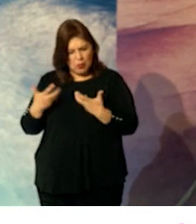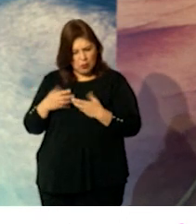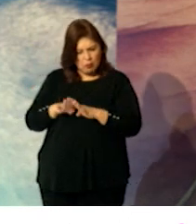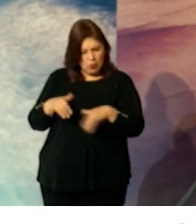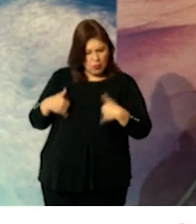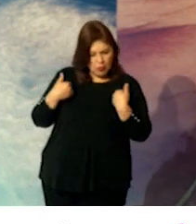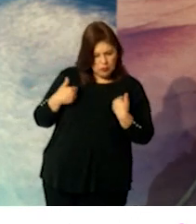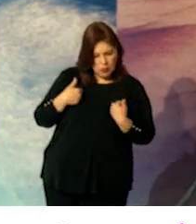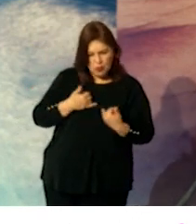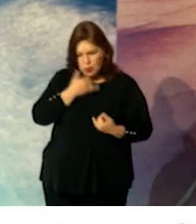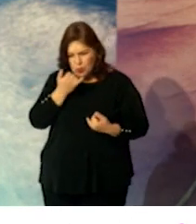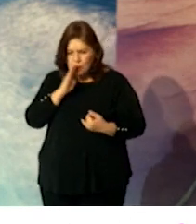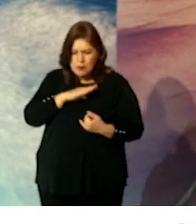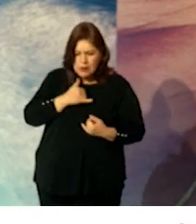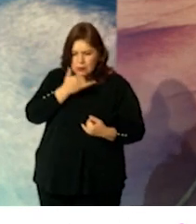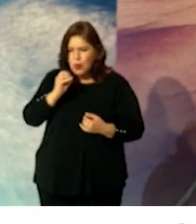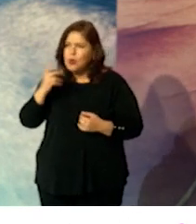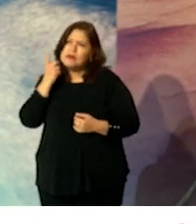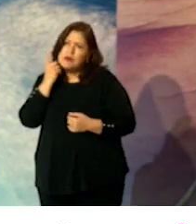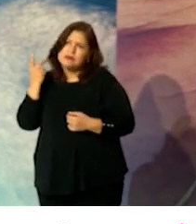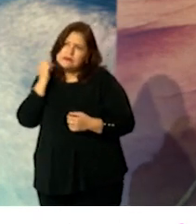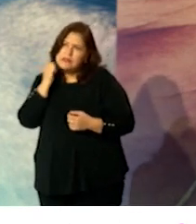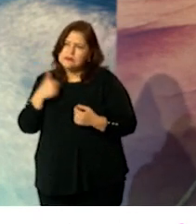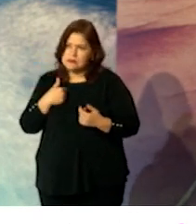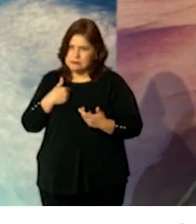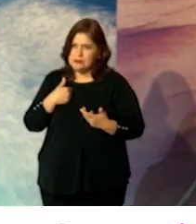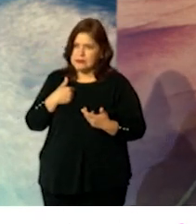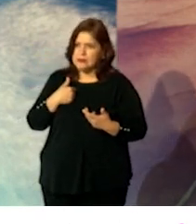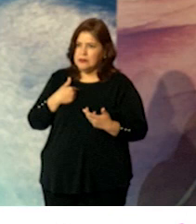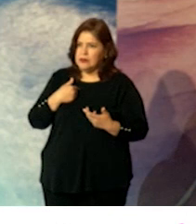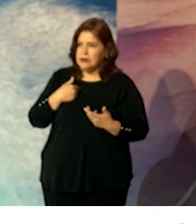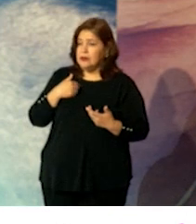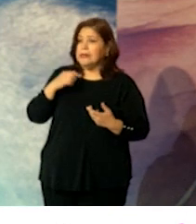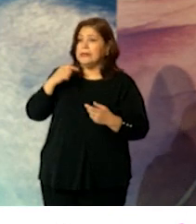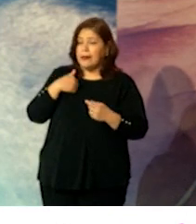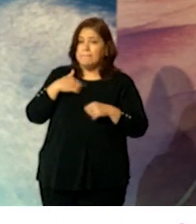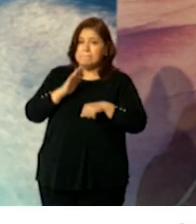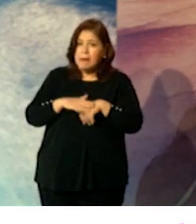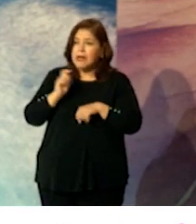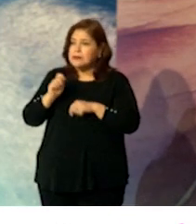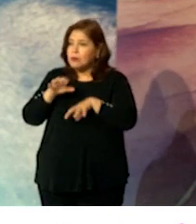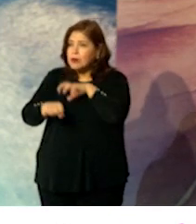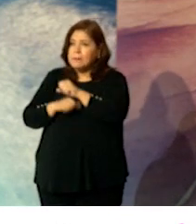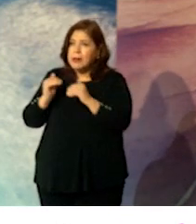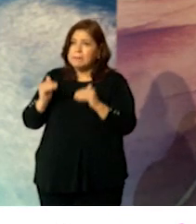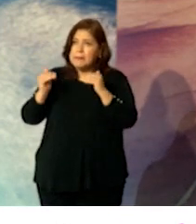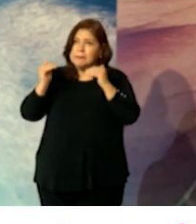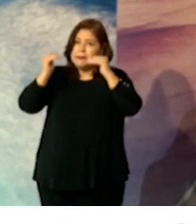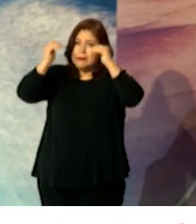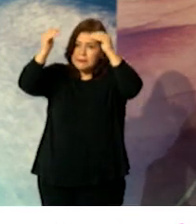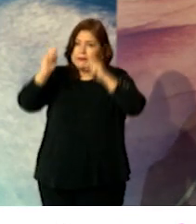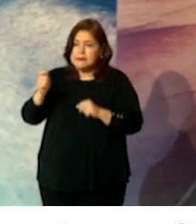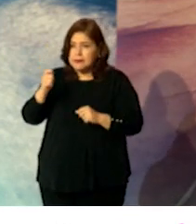o también con los adultos o también con los diputados, senadores? Y creo que estoy tomando cada vez más espacios, como lo decía así, cada vez más arriba, pero también